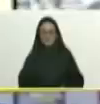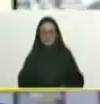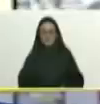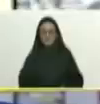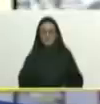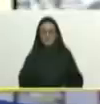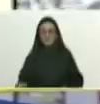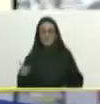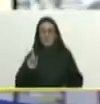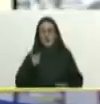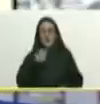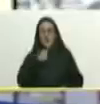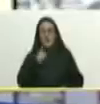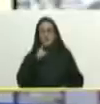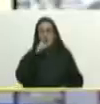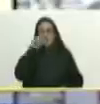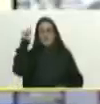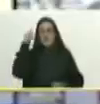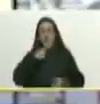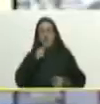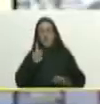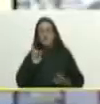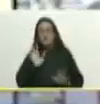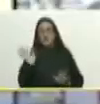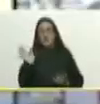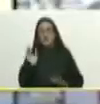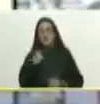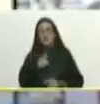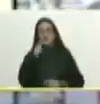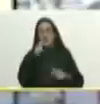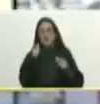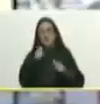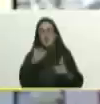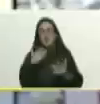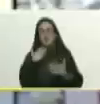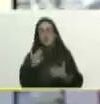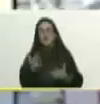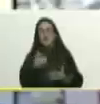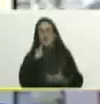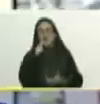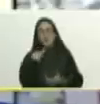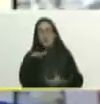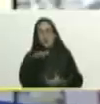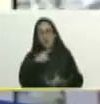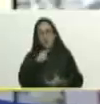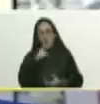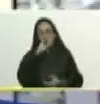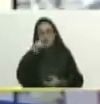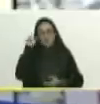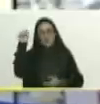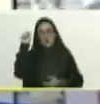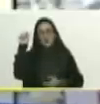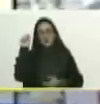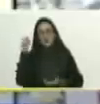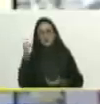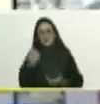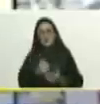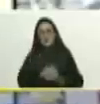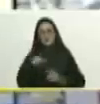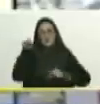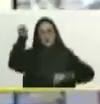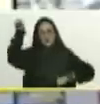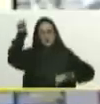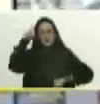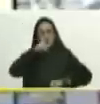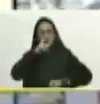Están los amargados que no les gusta Superbigote ahora. ¿Y si al pueblo le gusta Superbigote? Y con Superbigotes